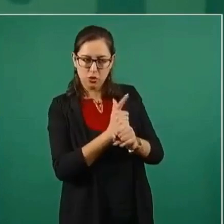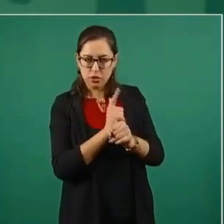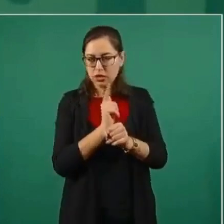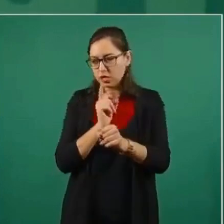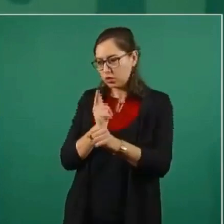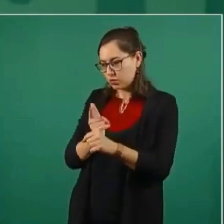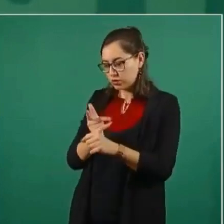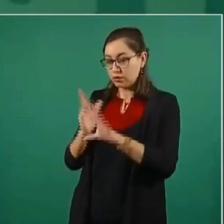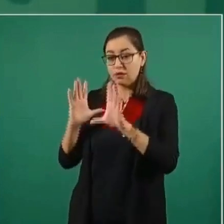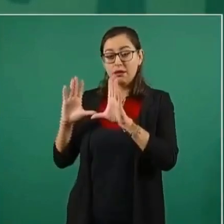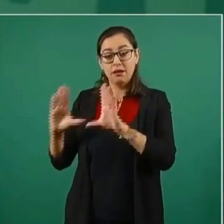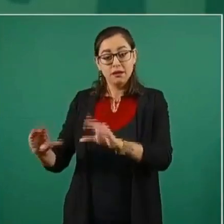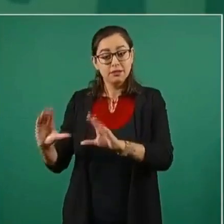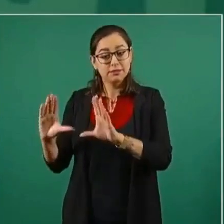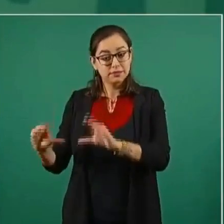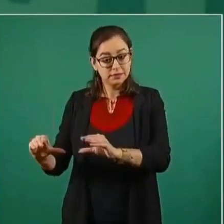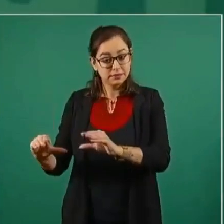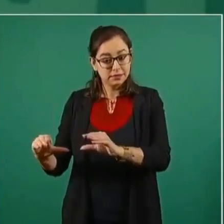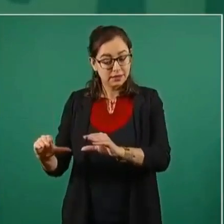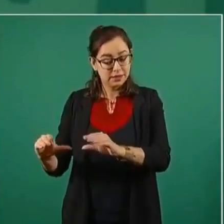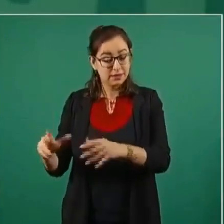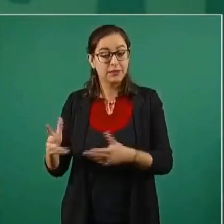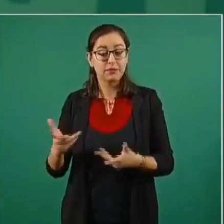es muy importante